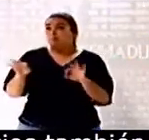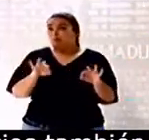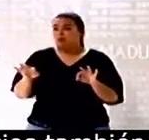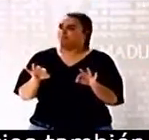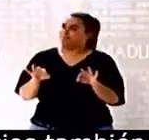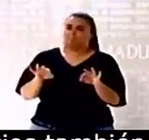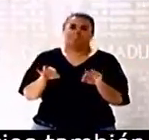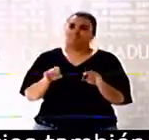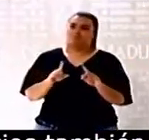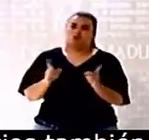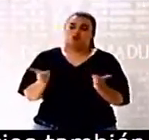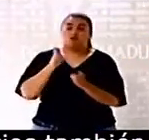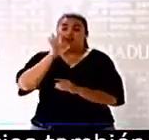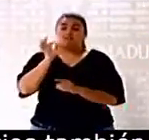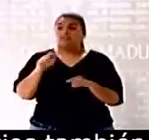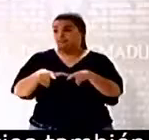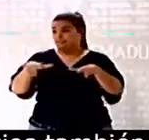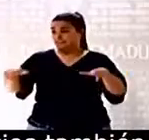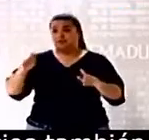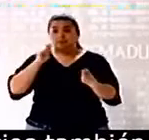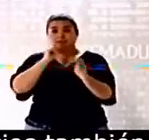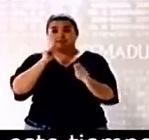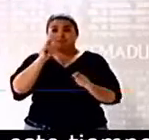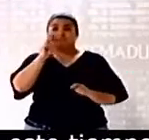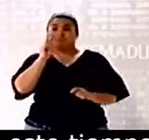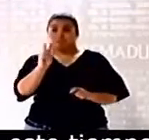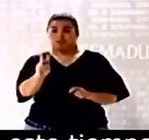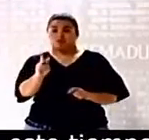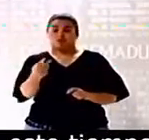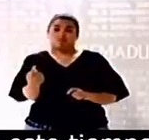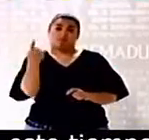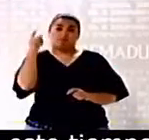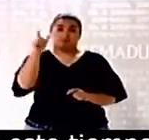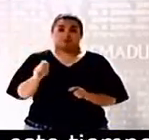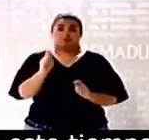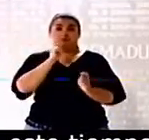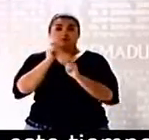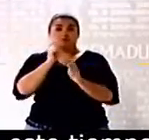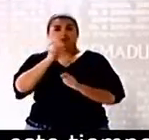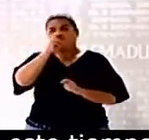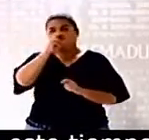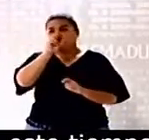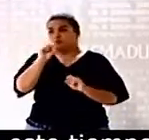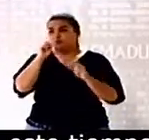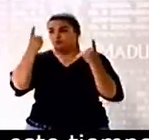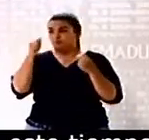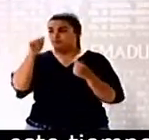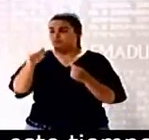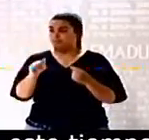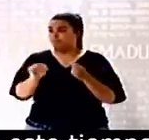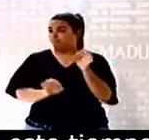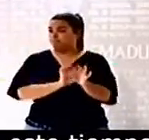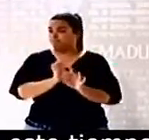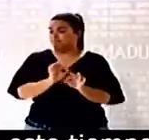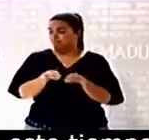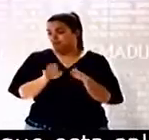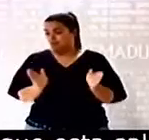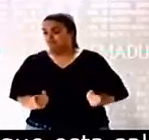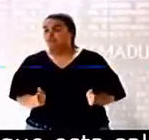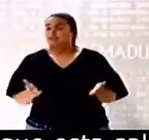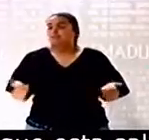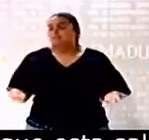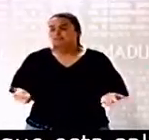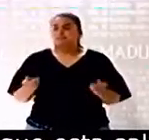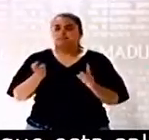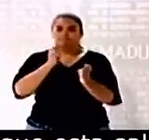que esta sala de prensa, miro para María José, que es una de las periodistas más veteranas de la casa, esta sala de prensa